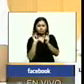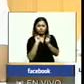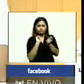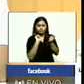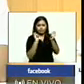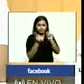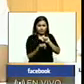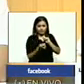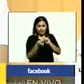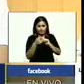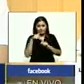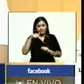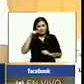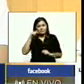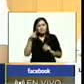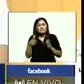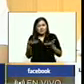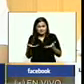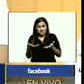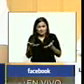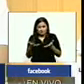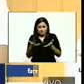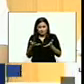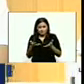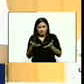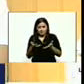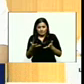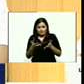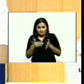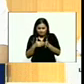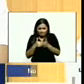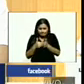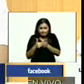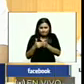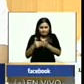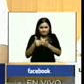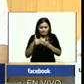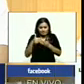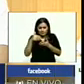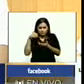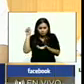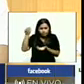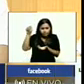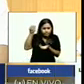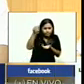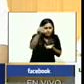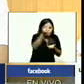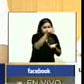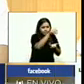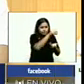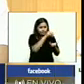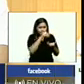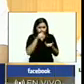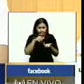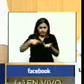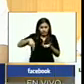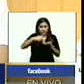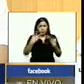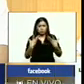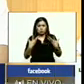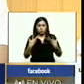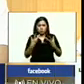esa semilla que estamos queriendo sembrar en ellos en la sociedad donde ellos se